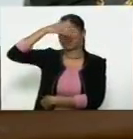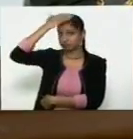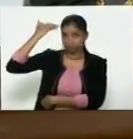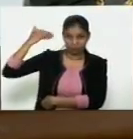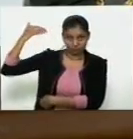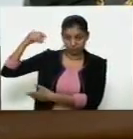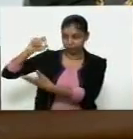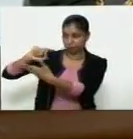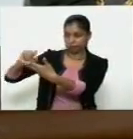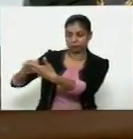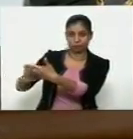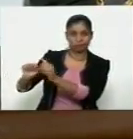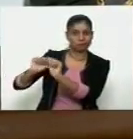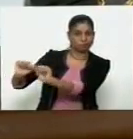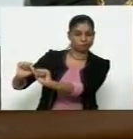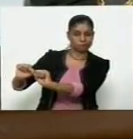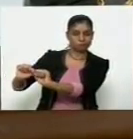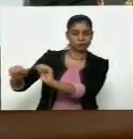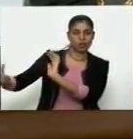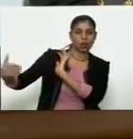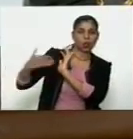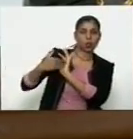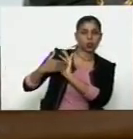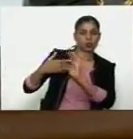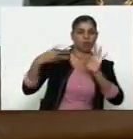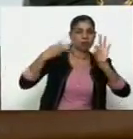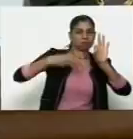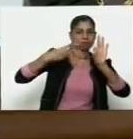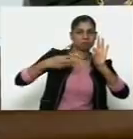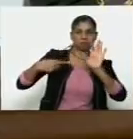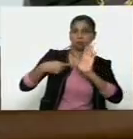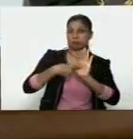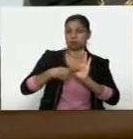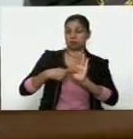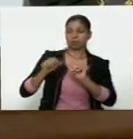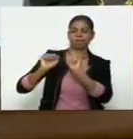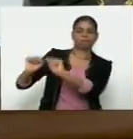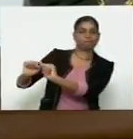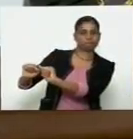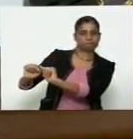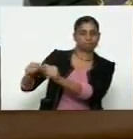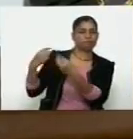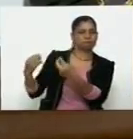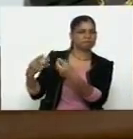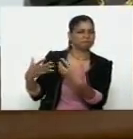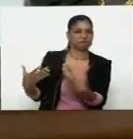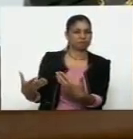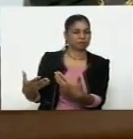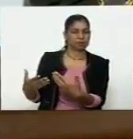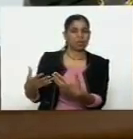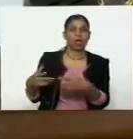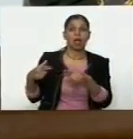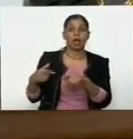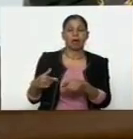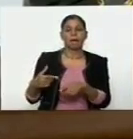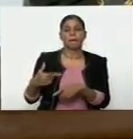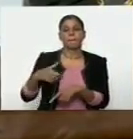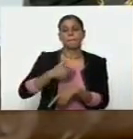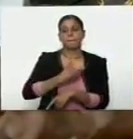Estados Unidos de Norteamérica contra el criptoactivo el petro, con la finalidad de obstaculizar